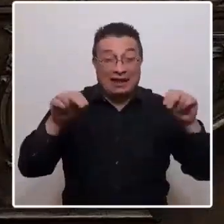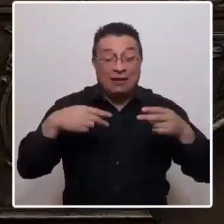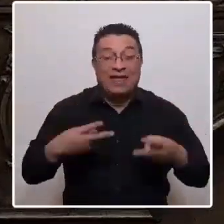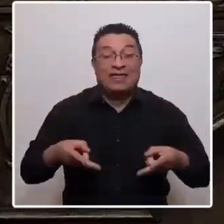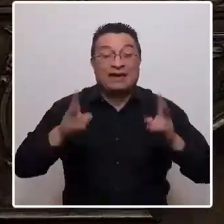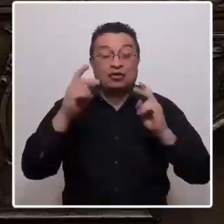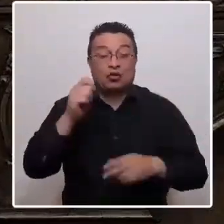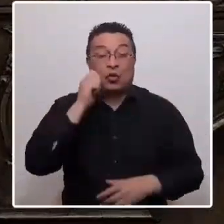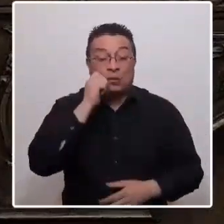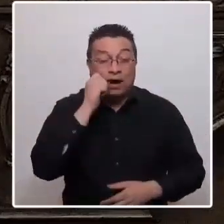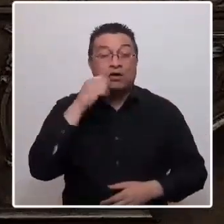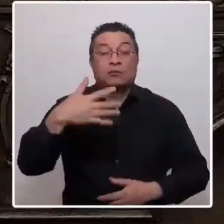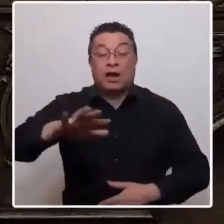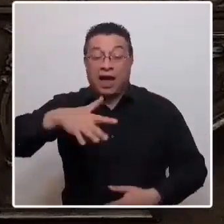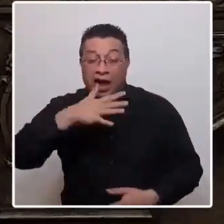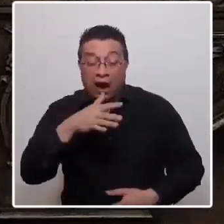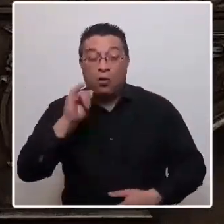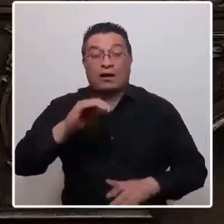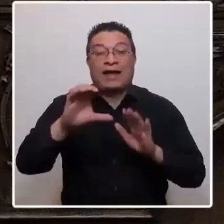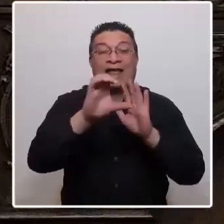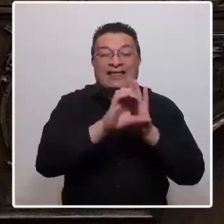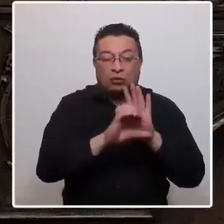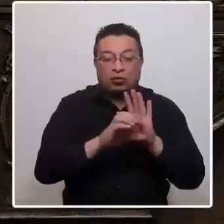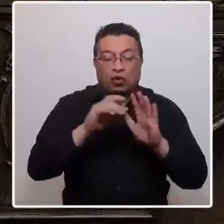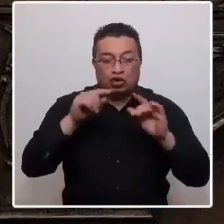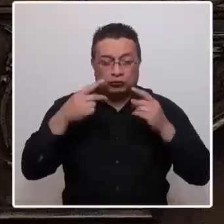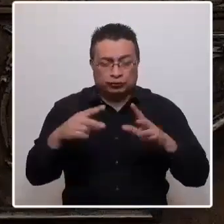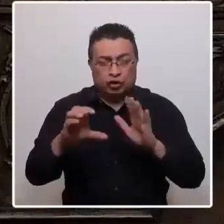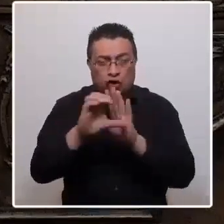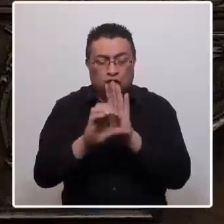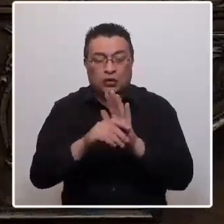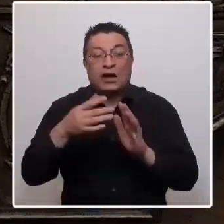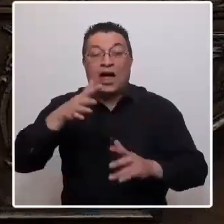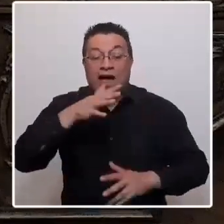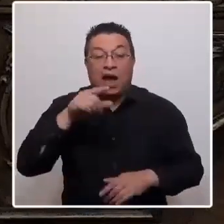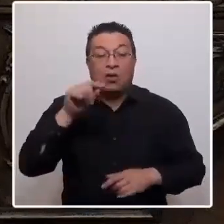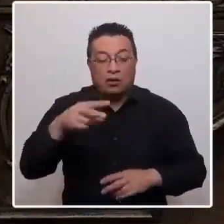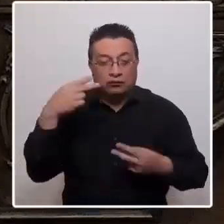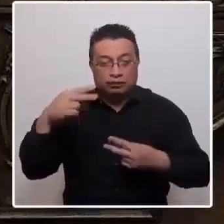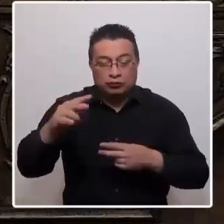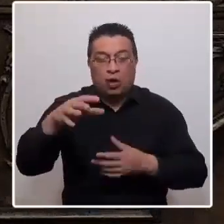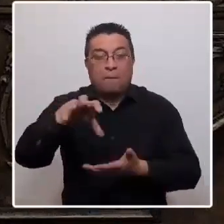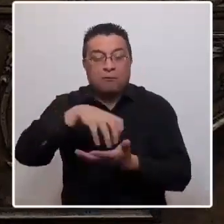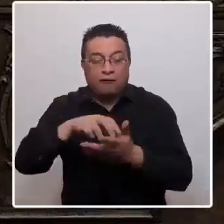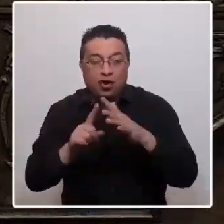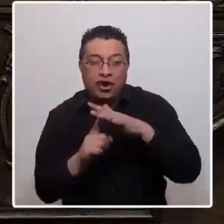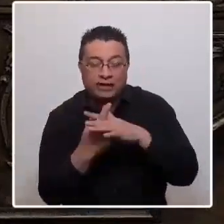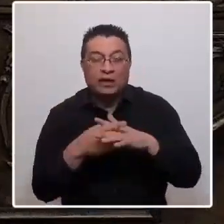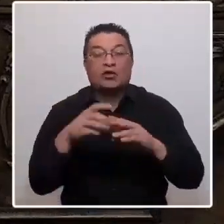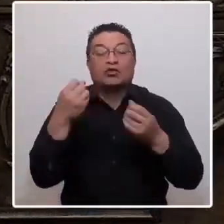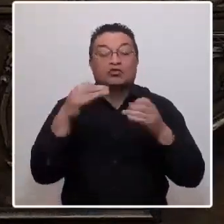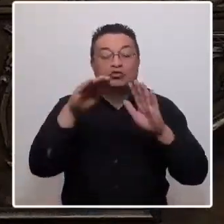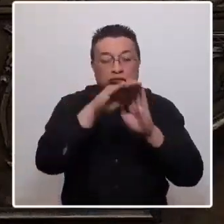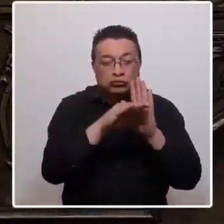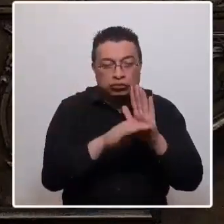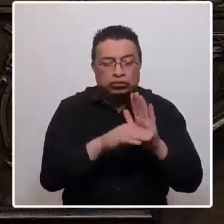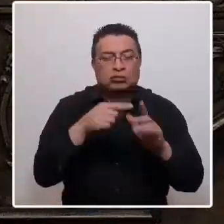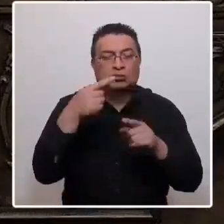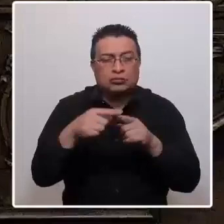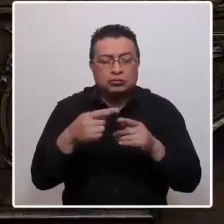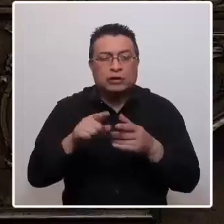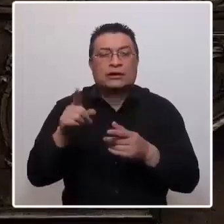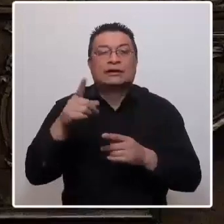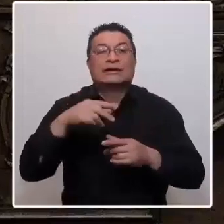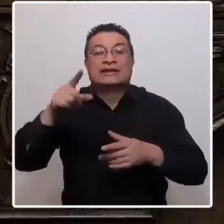de la naturaleza al agua y Estatuto Constitucional de las Aguas, aguas ancestrales de los pueblos y naciones indígenas, Estatuto de Humedales, Vegas y Turberas y Estatuto de